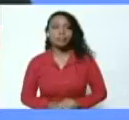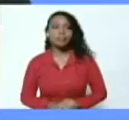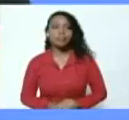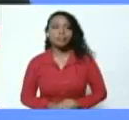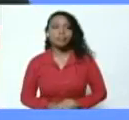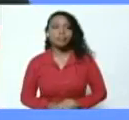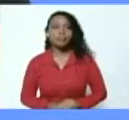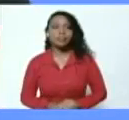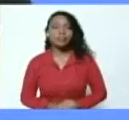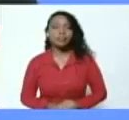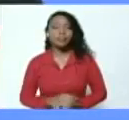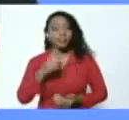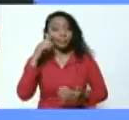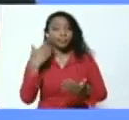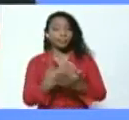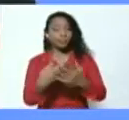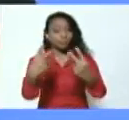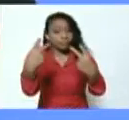¡Viva! Fíjense que